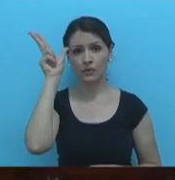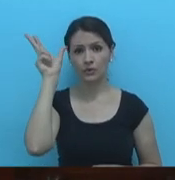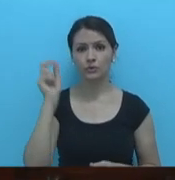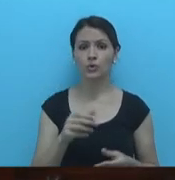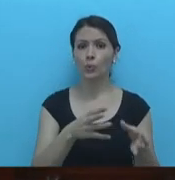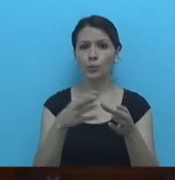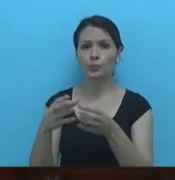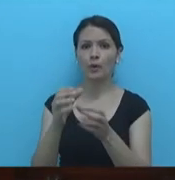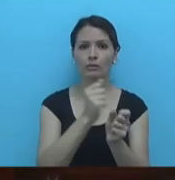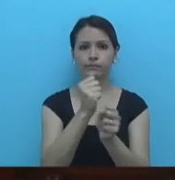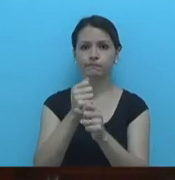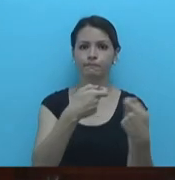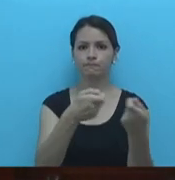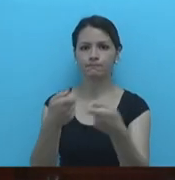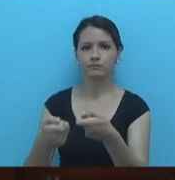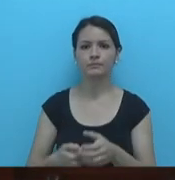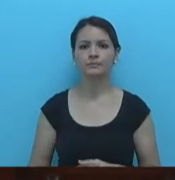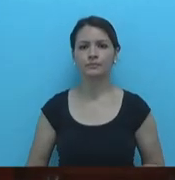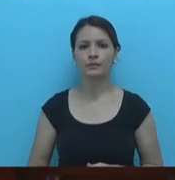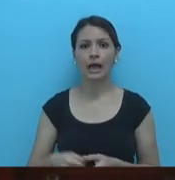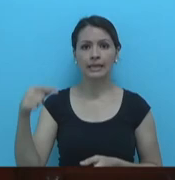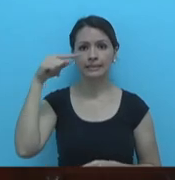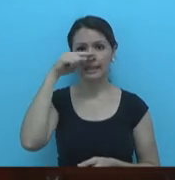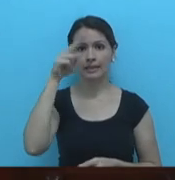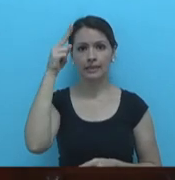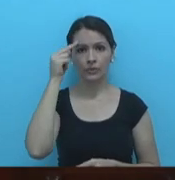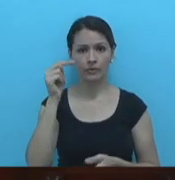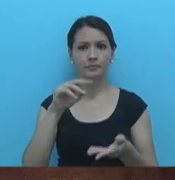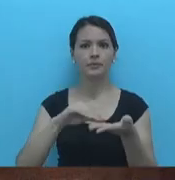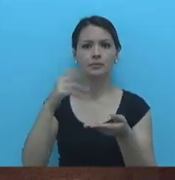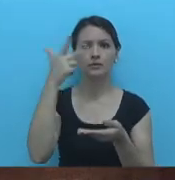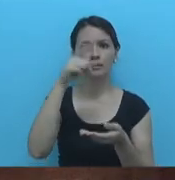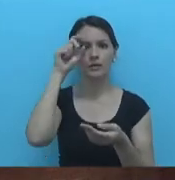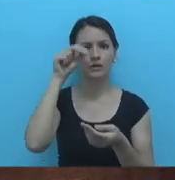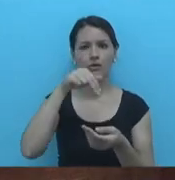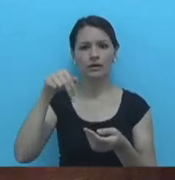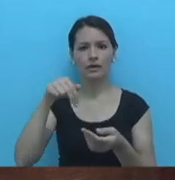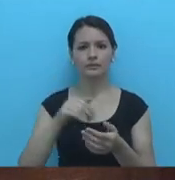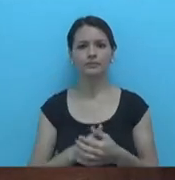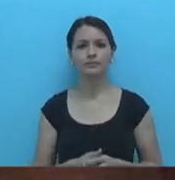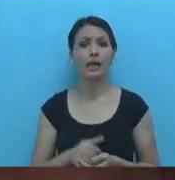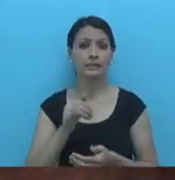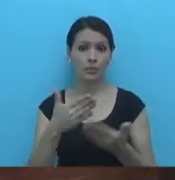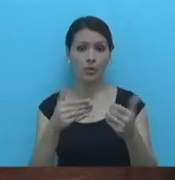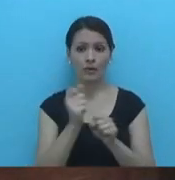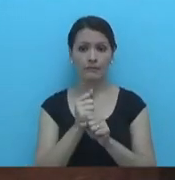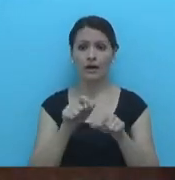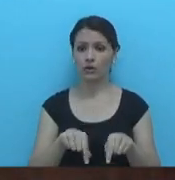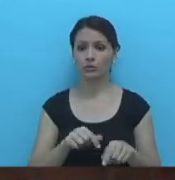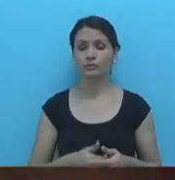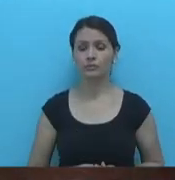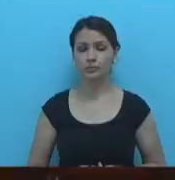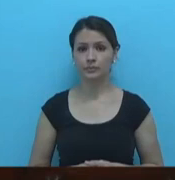las comisiones asignadas. 79. Diputado Gen, tiene usted la palabra. Sí, señor presidente, para que se reserve en secretaría para su posterior tratamiento sobre